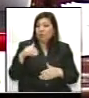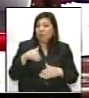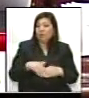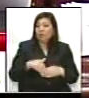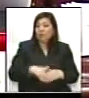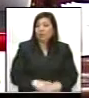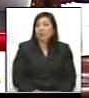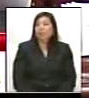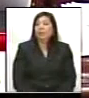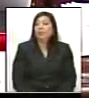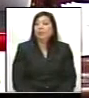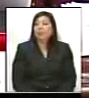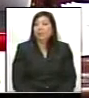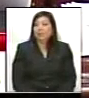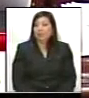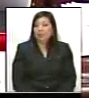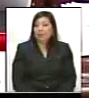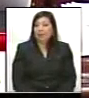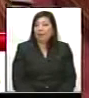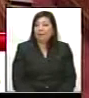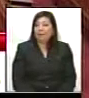al voto